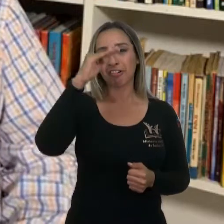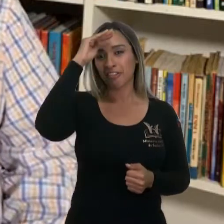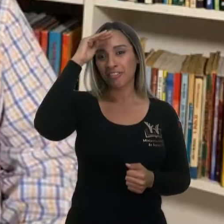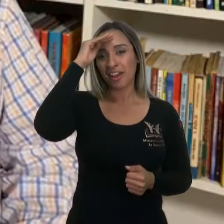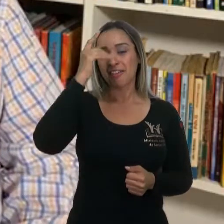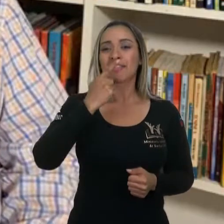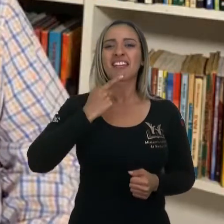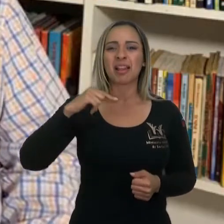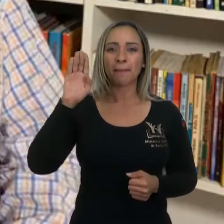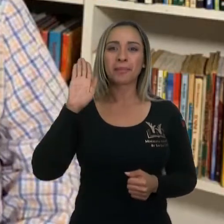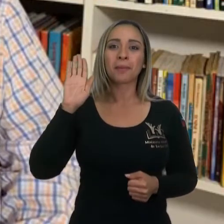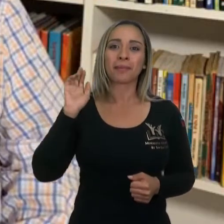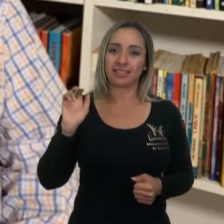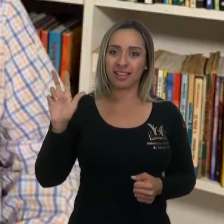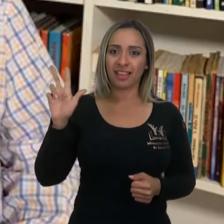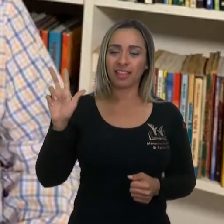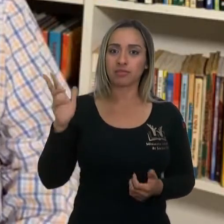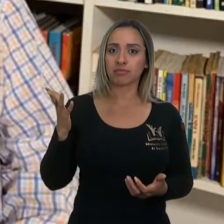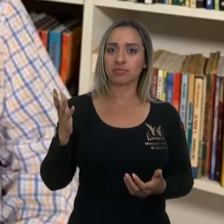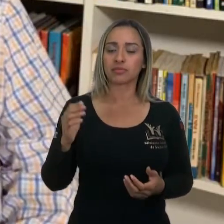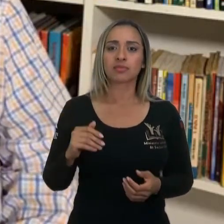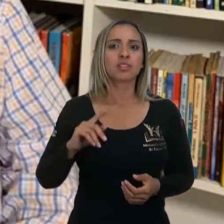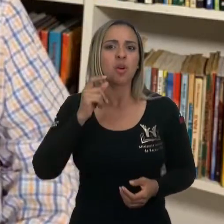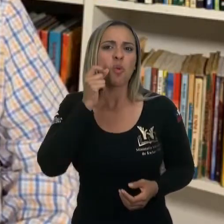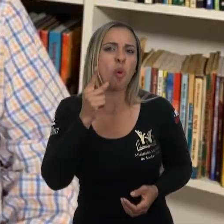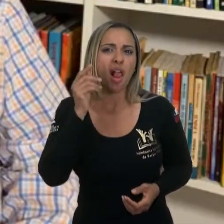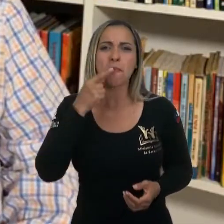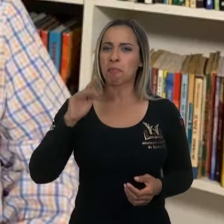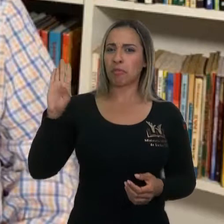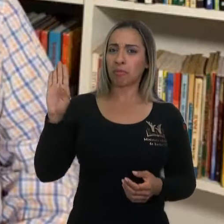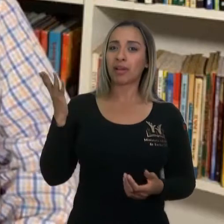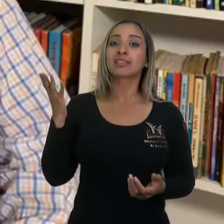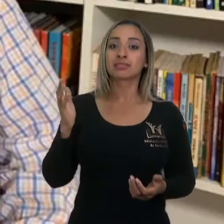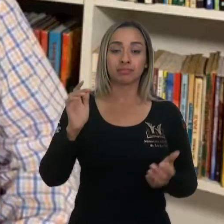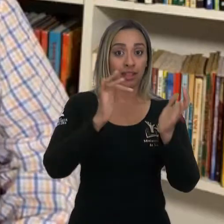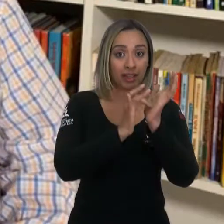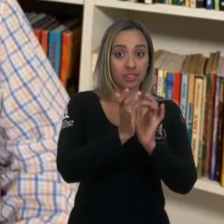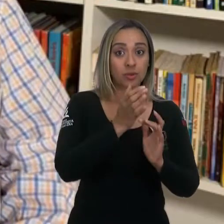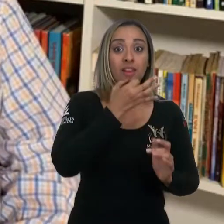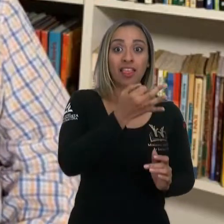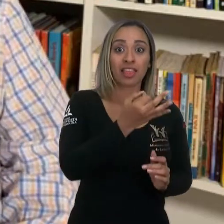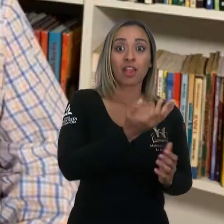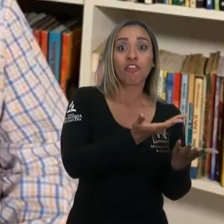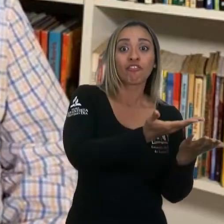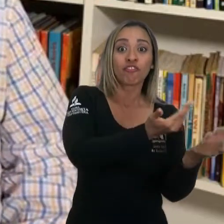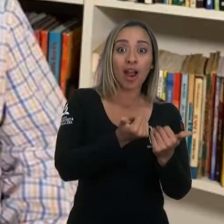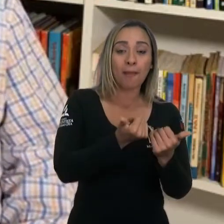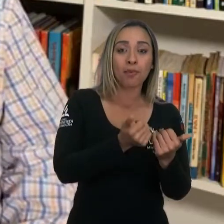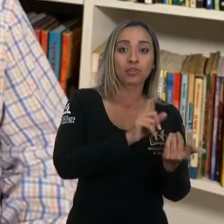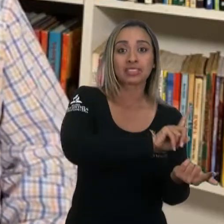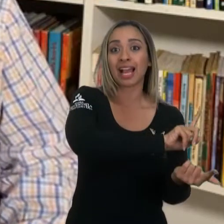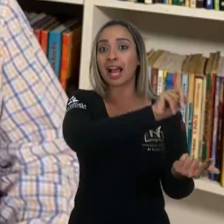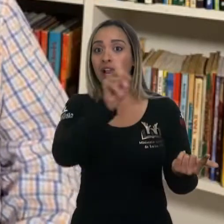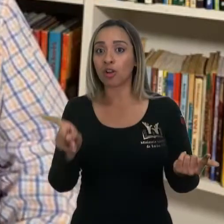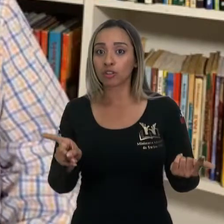promesa de Dios. ¿Cuál era la promesa que Jesús les había dicho? Recuerda que Jesús le dijo, vayamos al